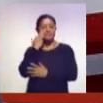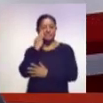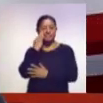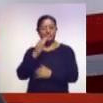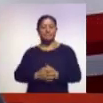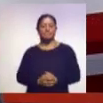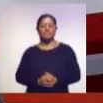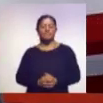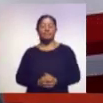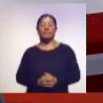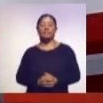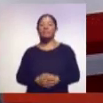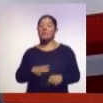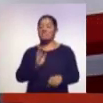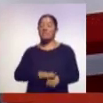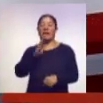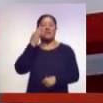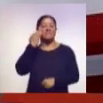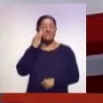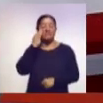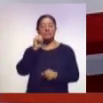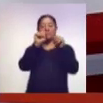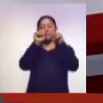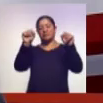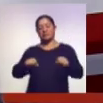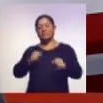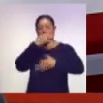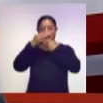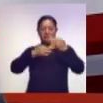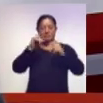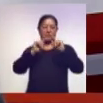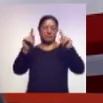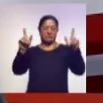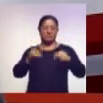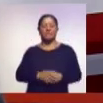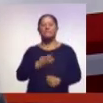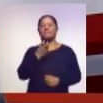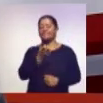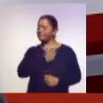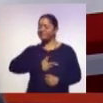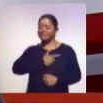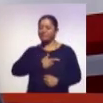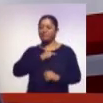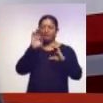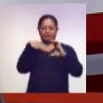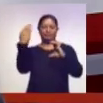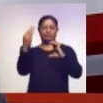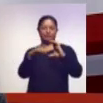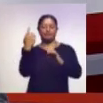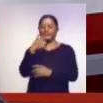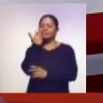sociales, principalmente en Facebook, Sistema de Noticias Tlaxcala. Ahí con muchísimo gusto nos puede usted hacer llegar